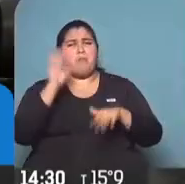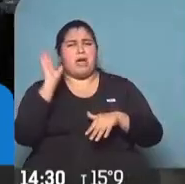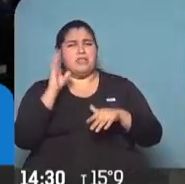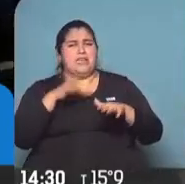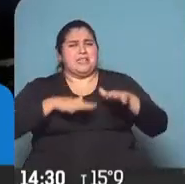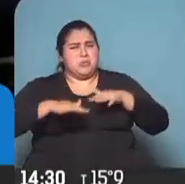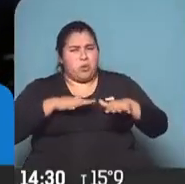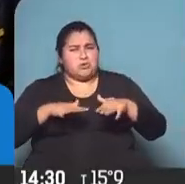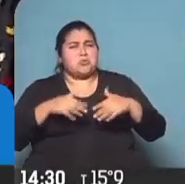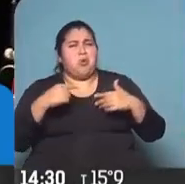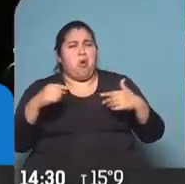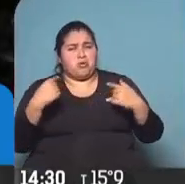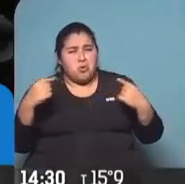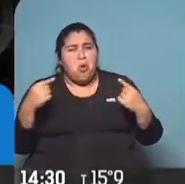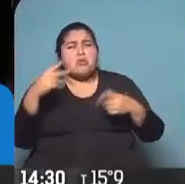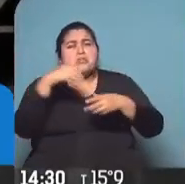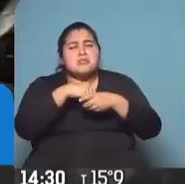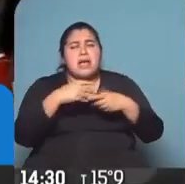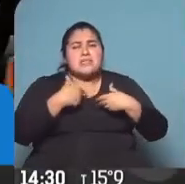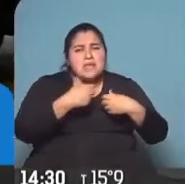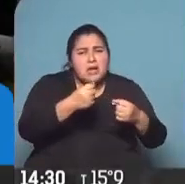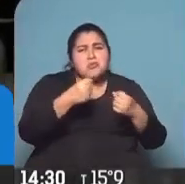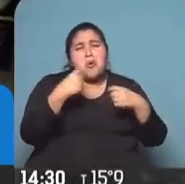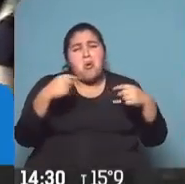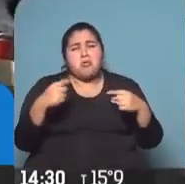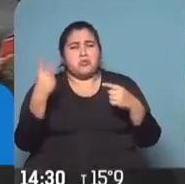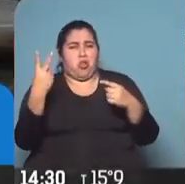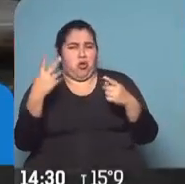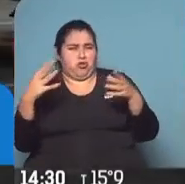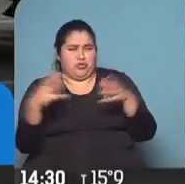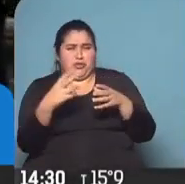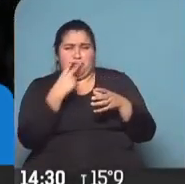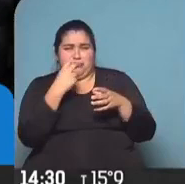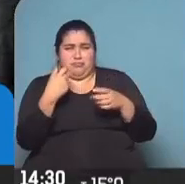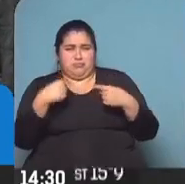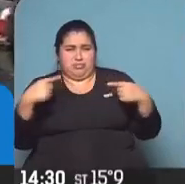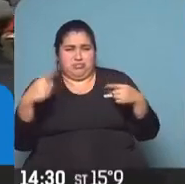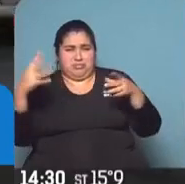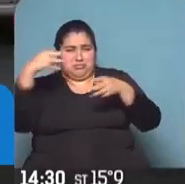situación cocinas dos sanitarios y los grupos electrógenos y tres habitaciones